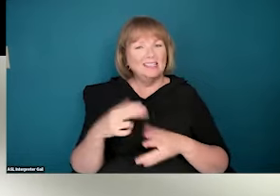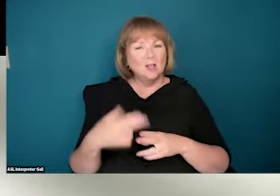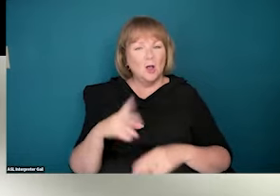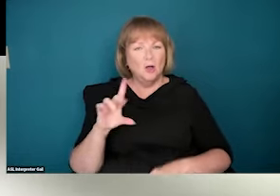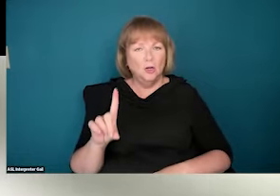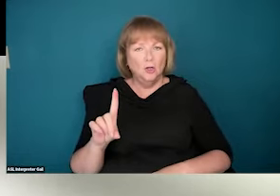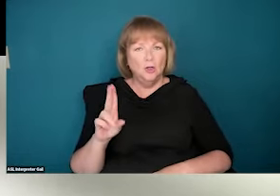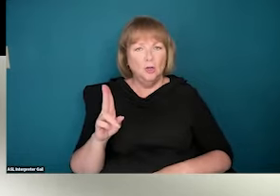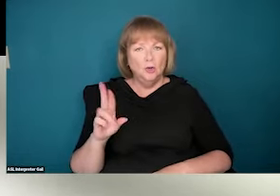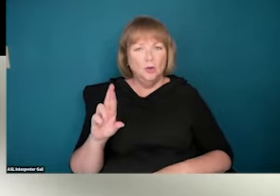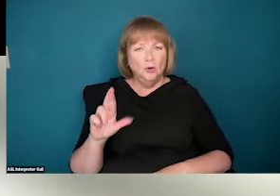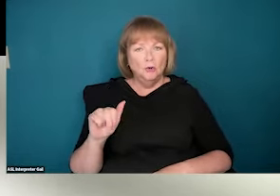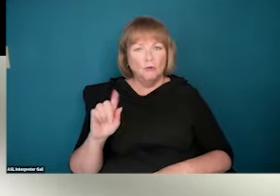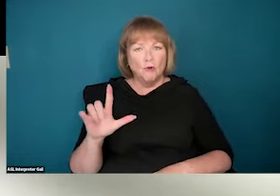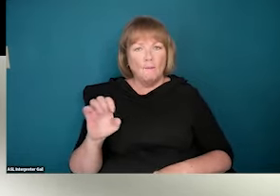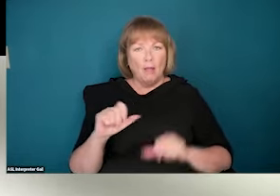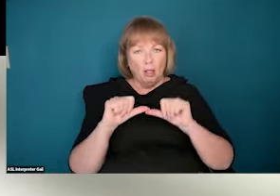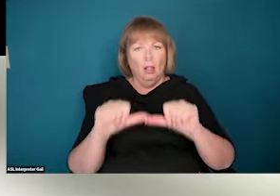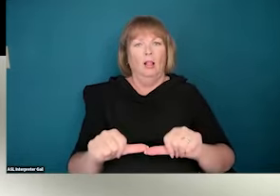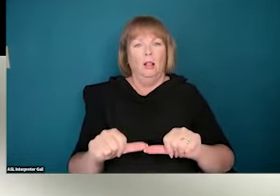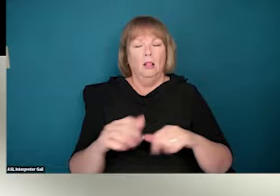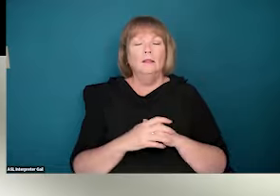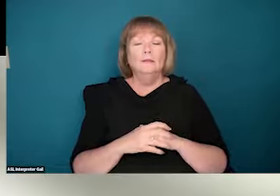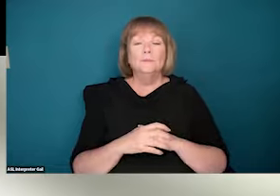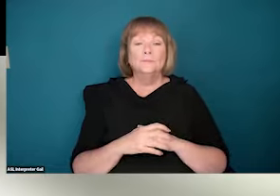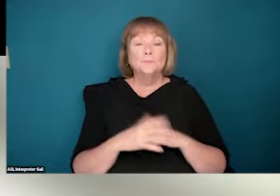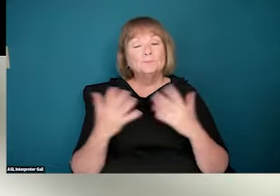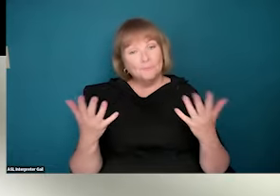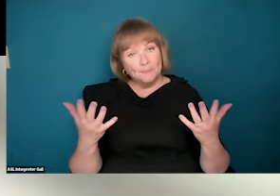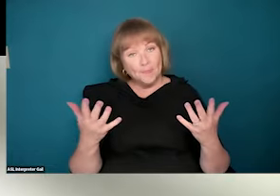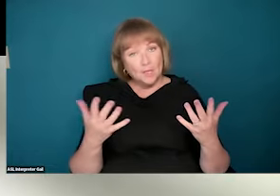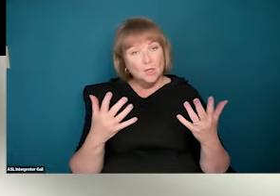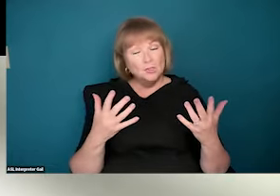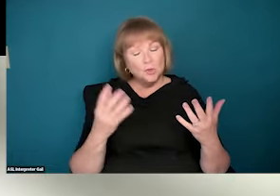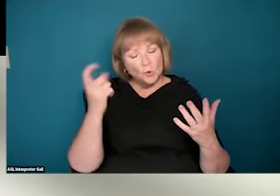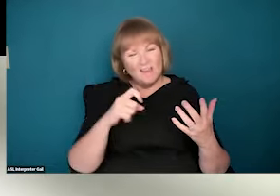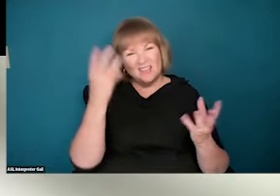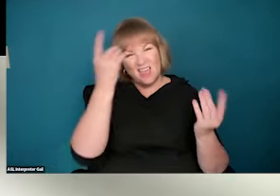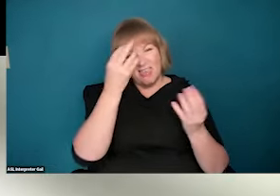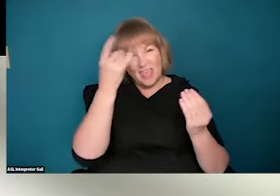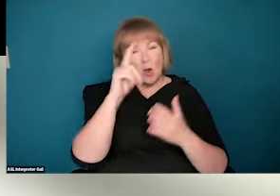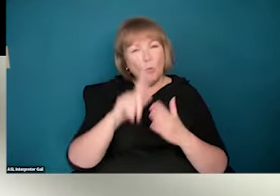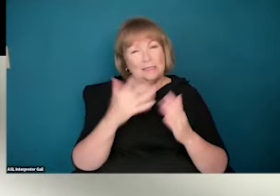de abogado que sea más durable. Entonces,